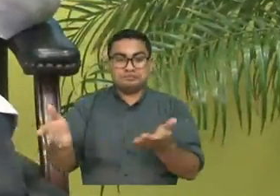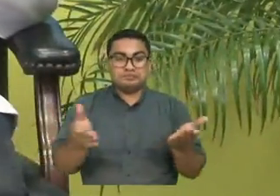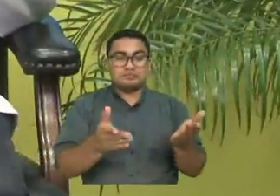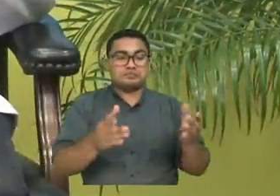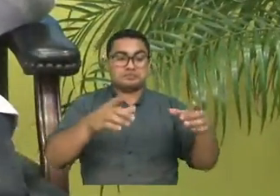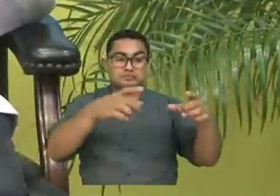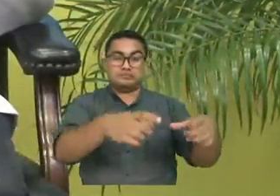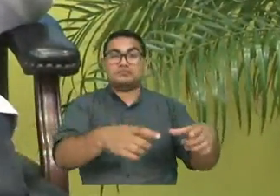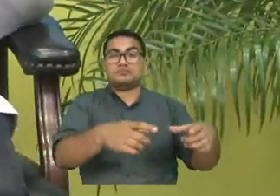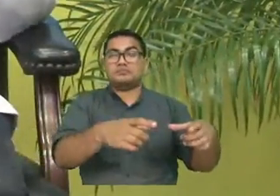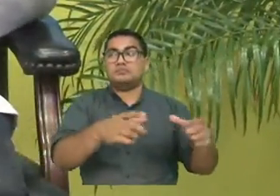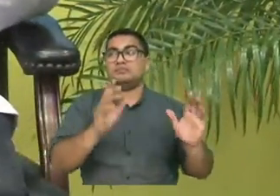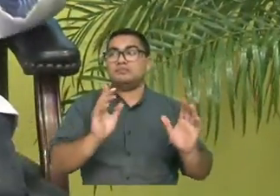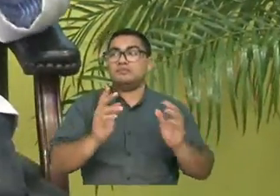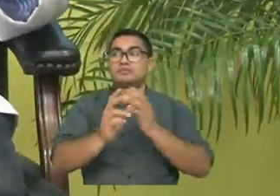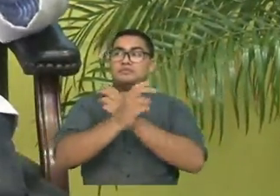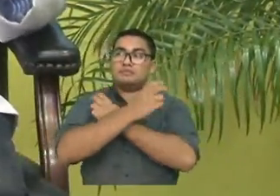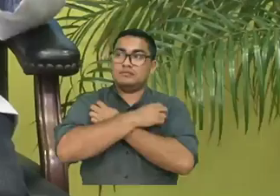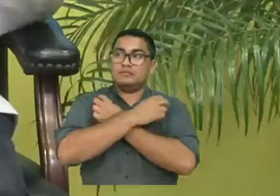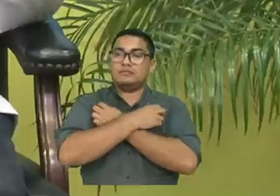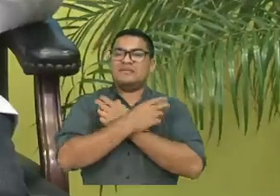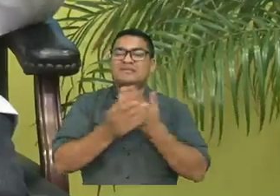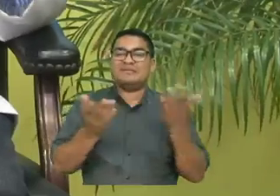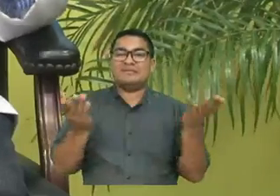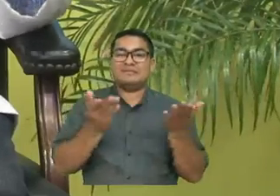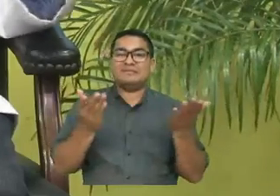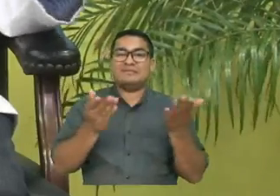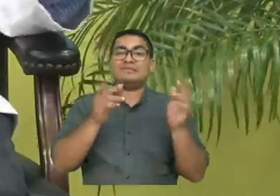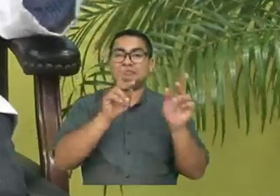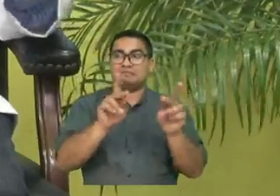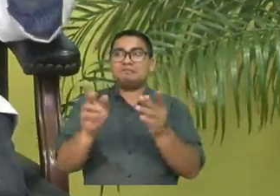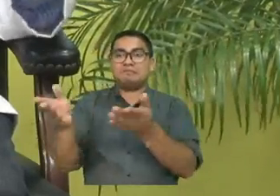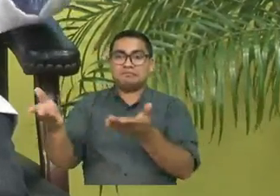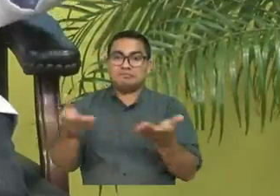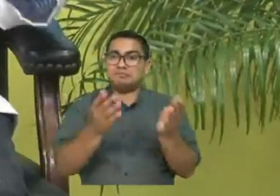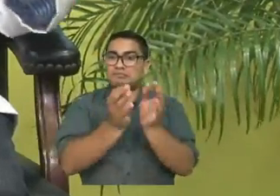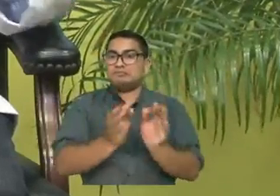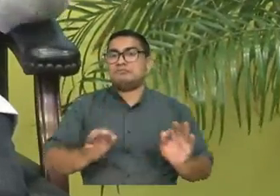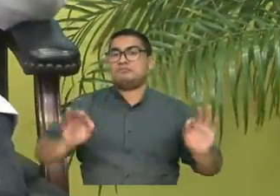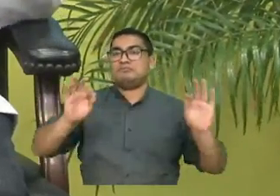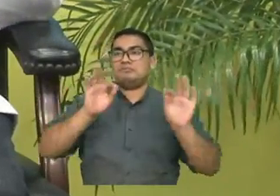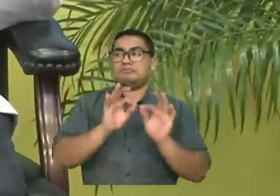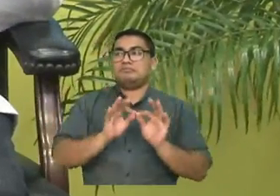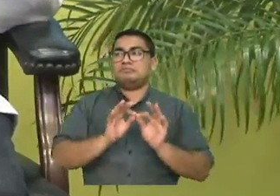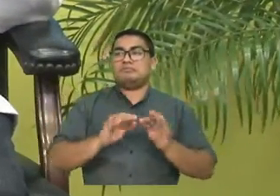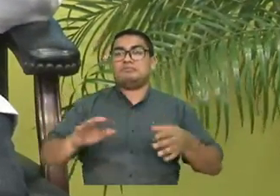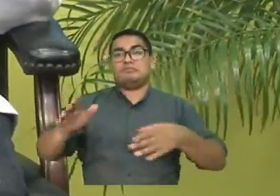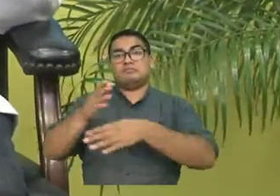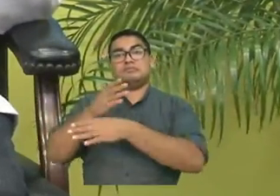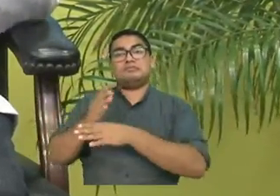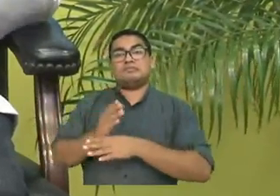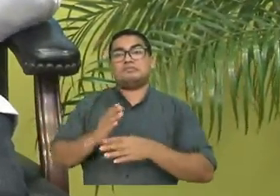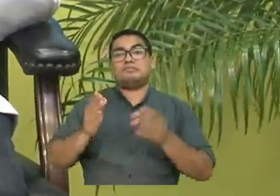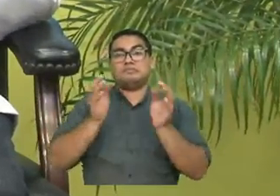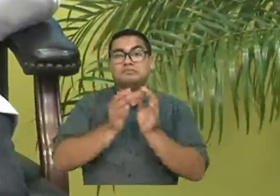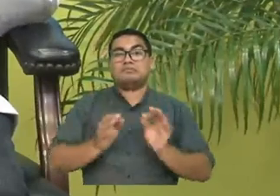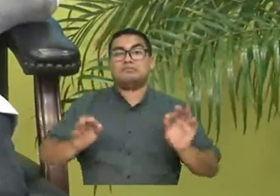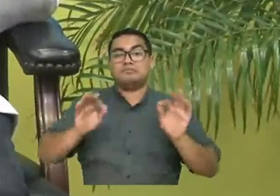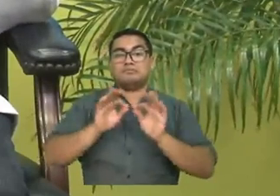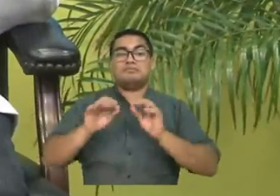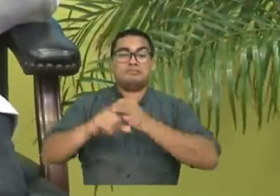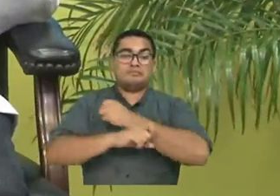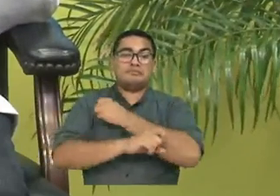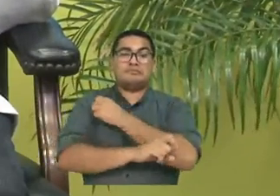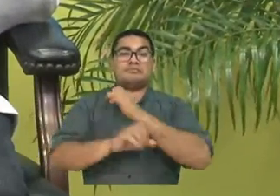La gente de la mayoría nos permite entrar, ¿verdad? Entonces, la importancia de mantener ese medio en los lugares estratégicos en la vivienda para eliminar la población